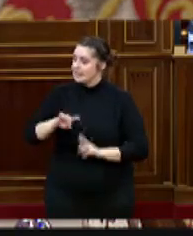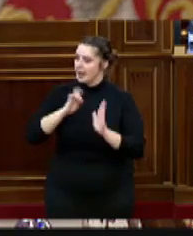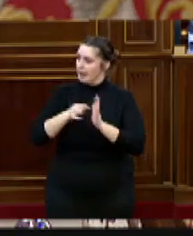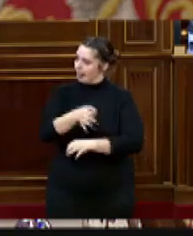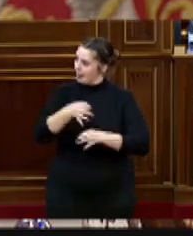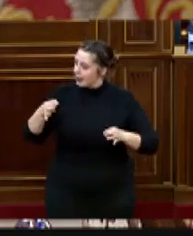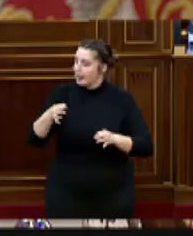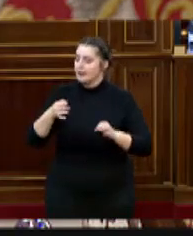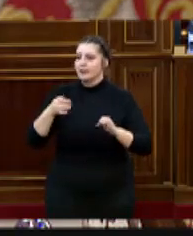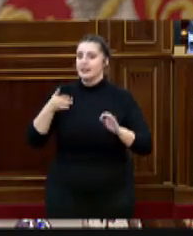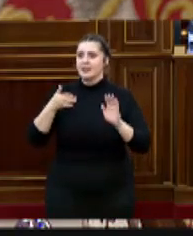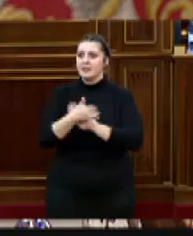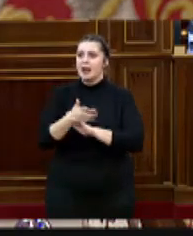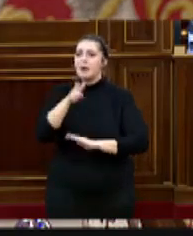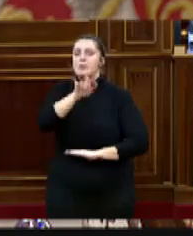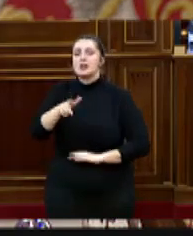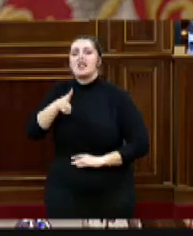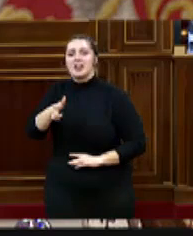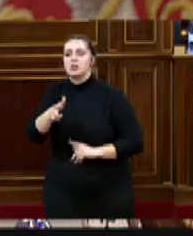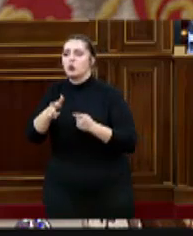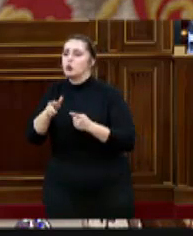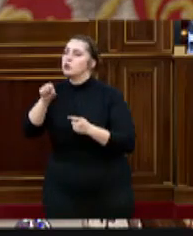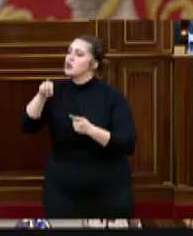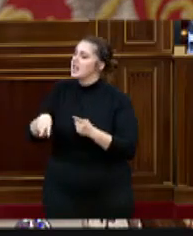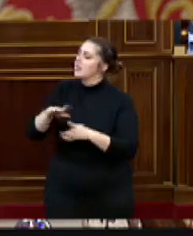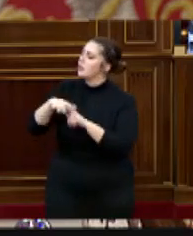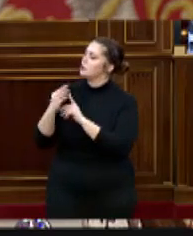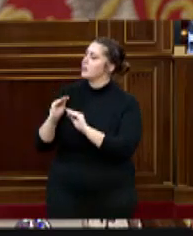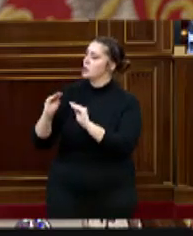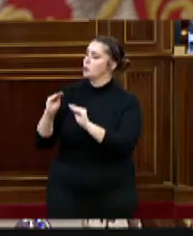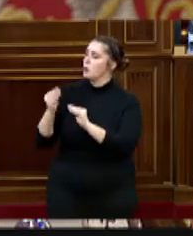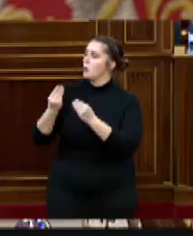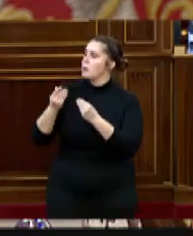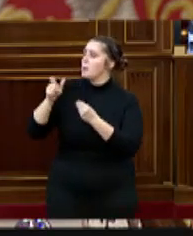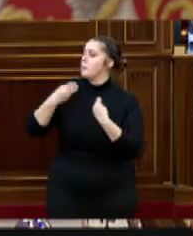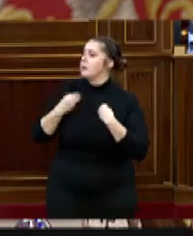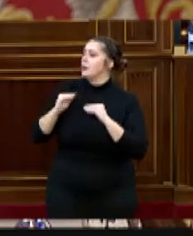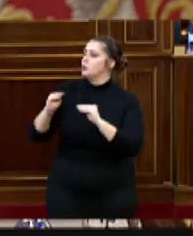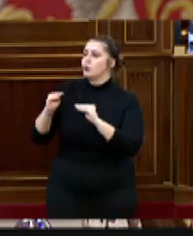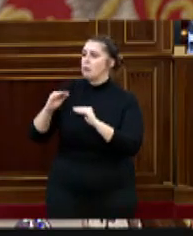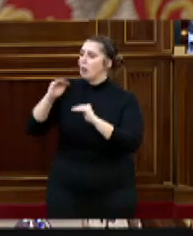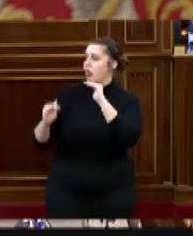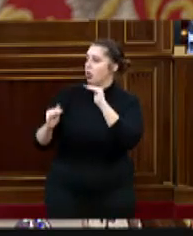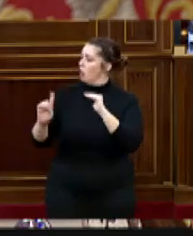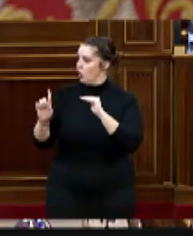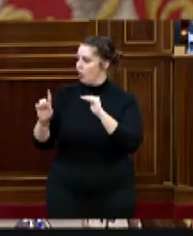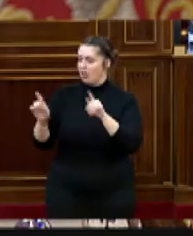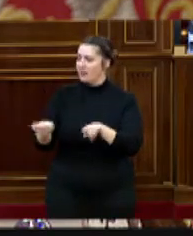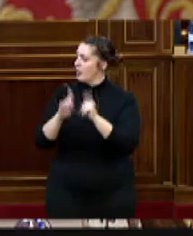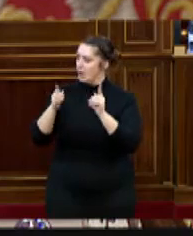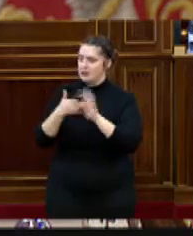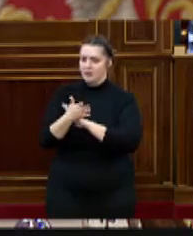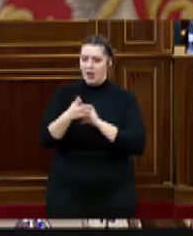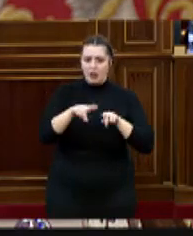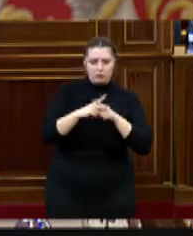aquella que no gradúa ni graba los derechos dependiendo de quién o de qué circunstancias vio una persona sino que facilita los medios y los